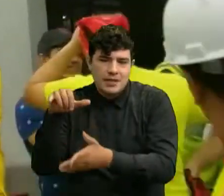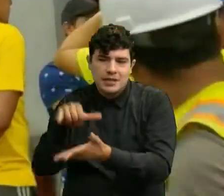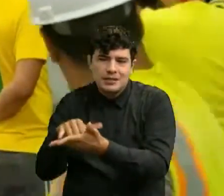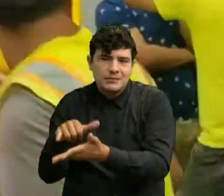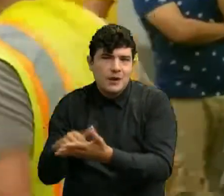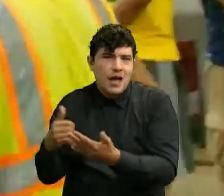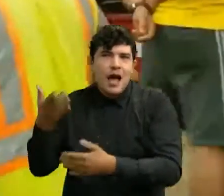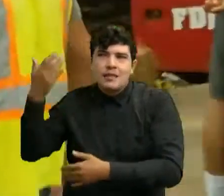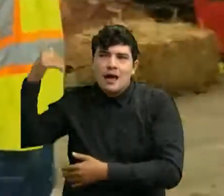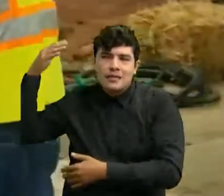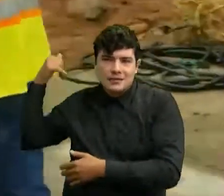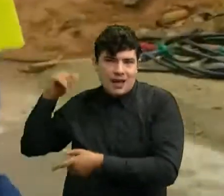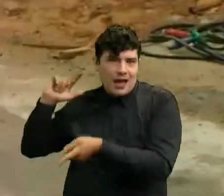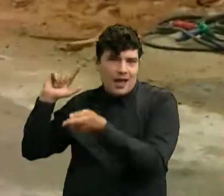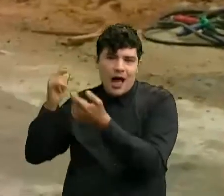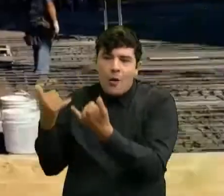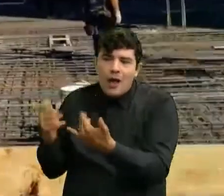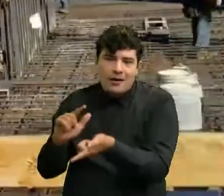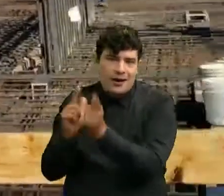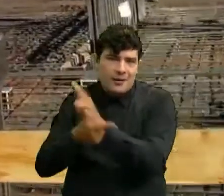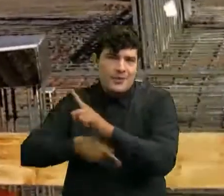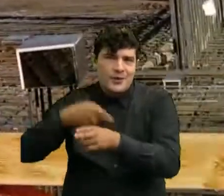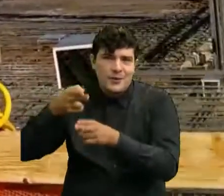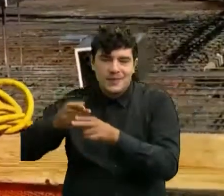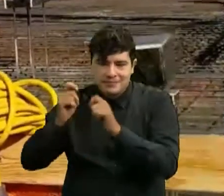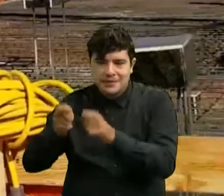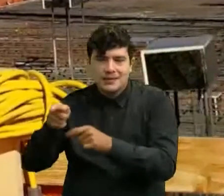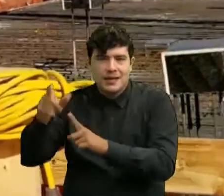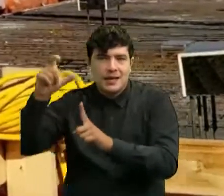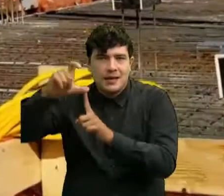media anterior a la ley 100 de